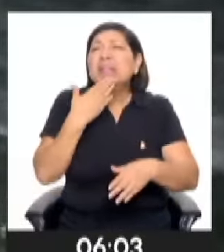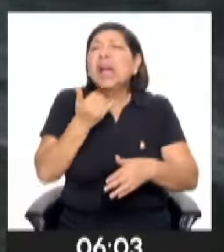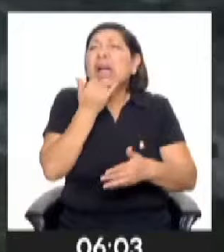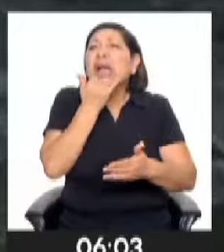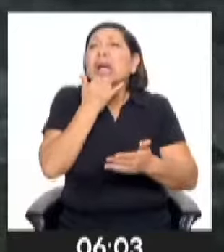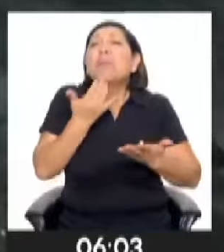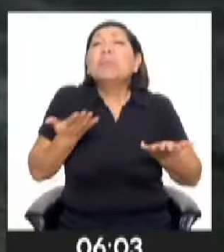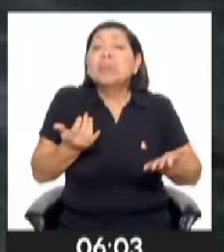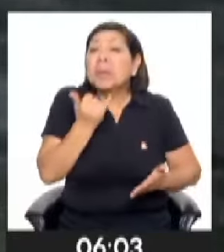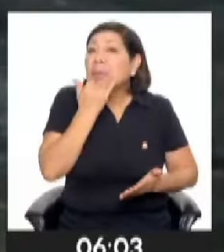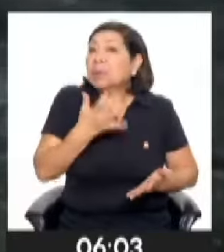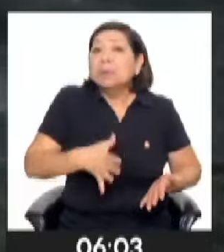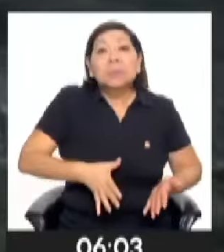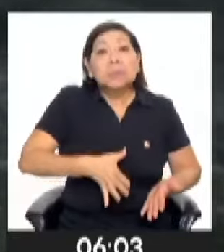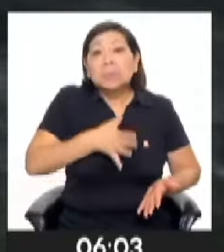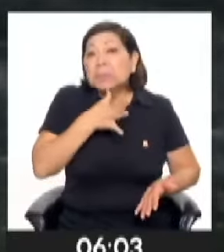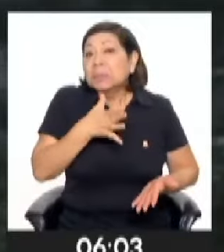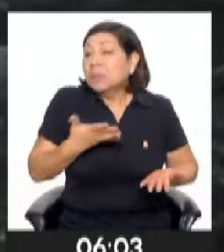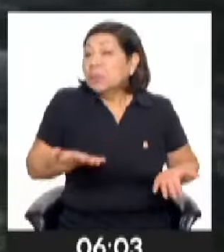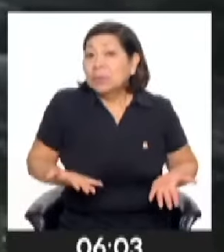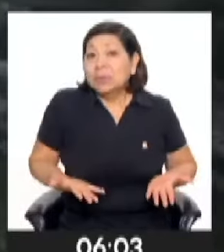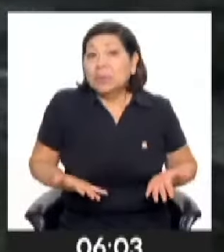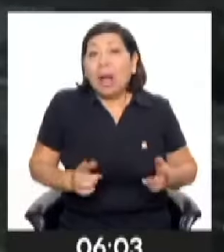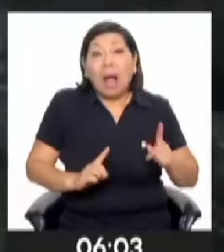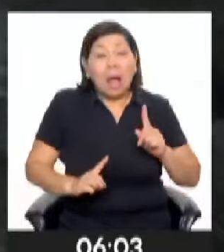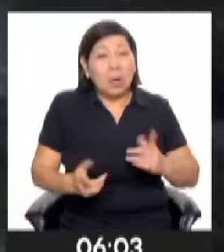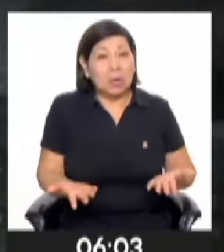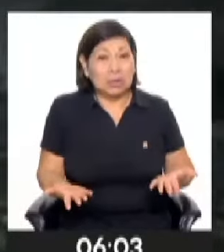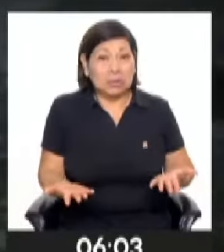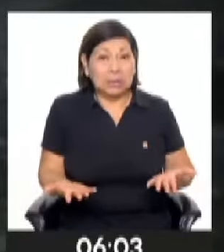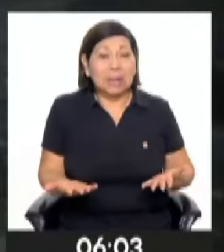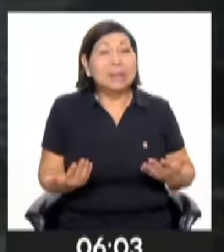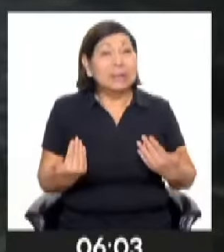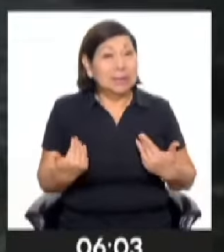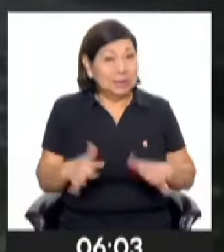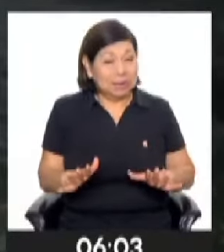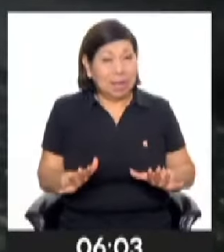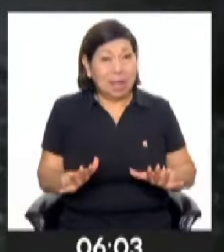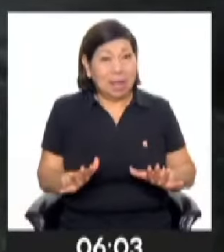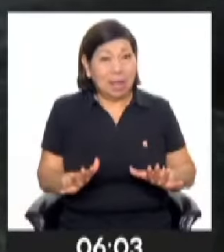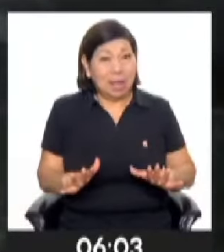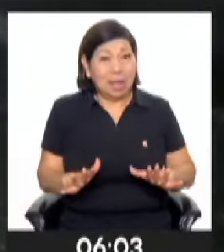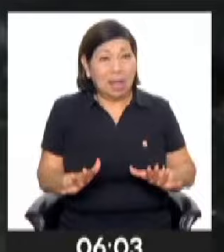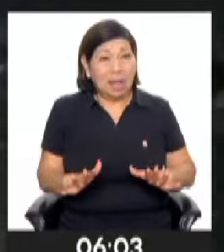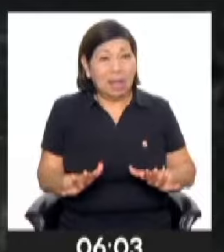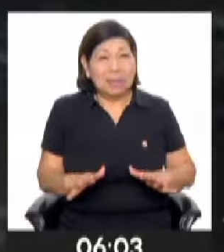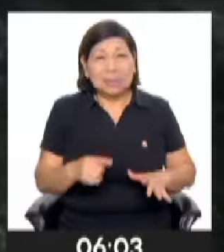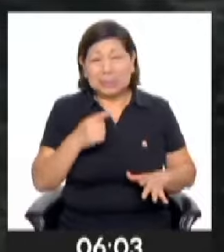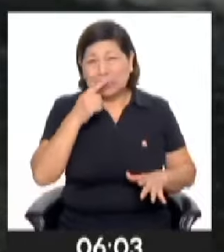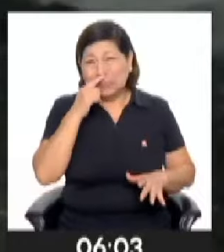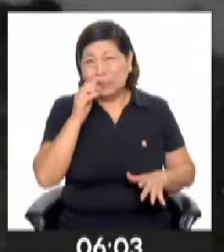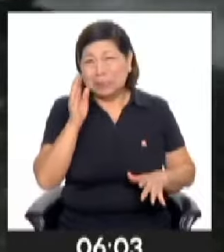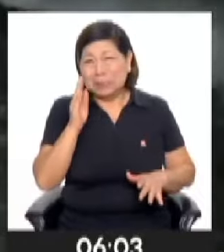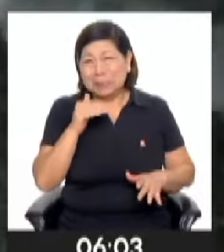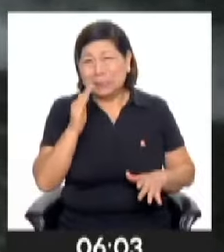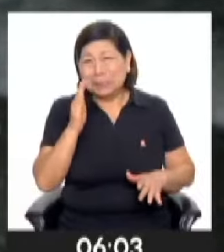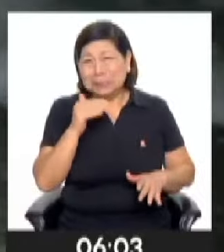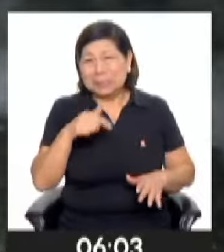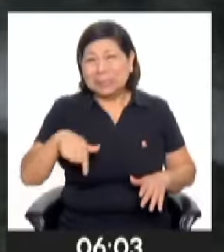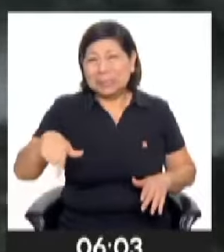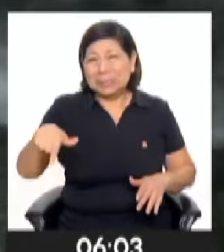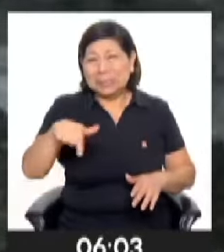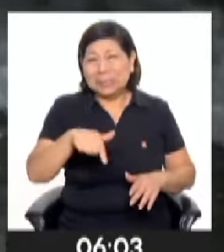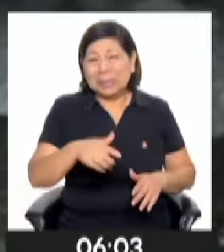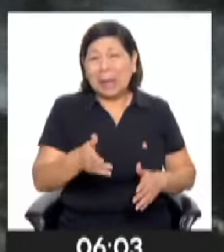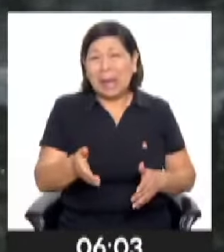las causas, y hay que señalar algo, es que ya a esta hora hay un olor fétido que empieza a emanar de